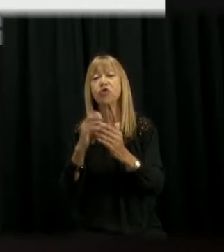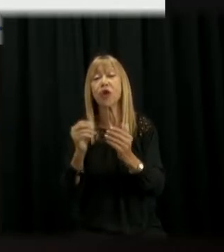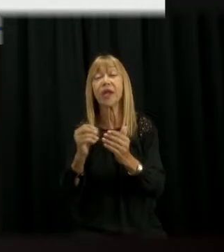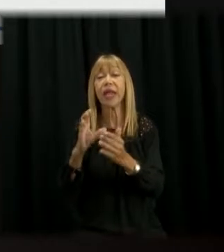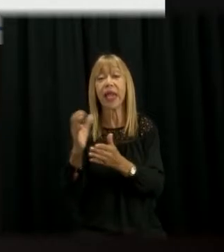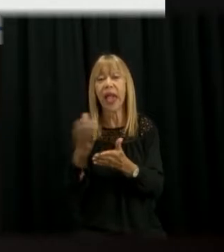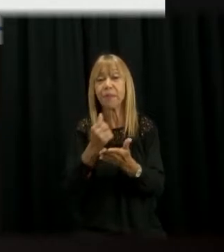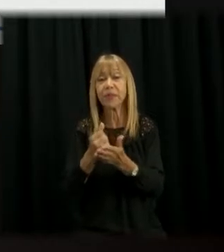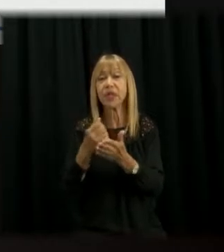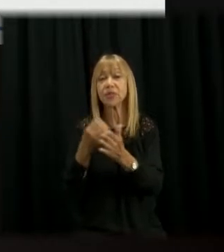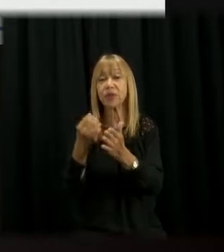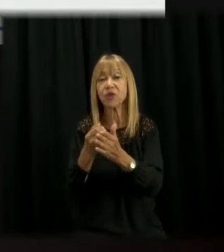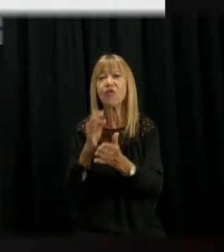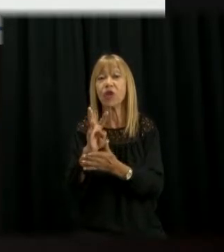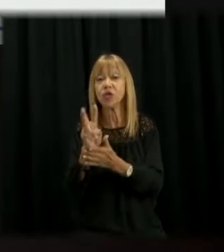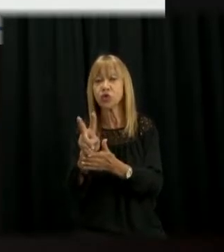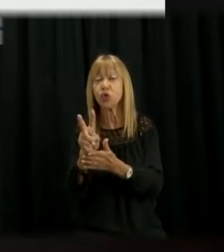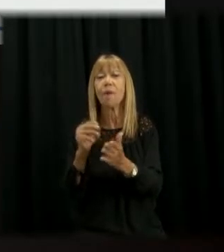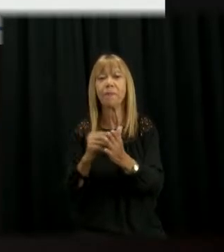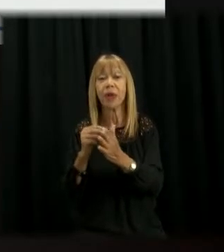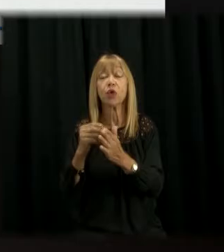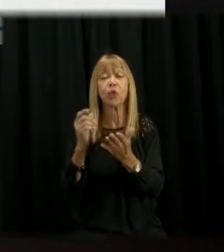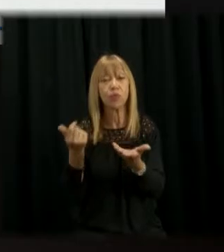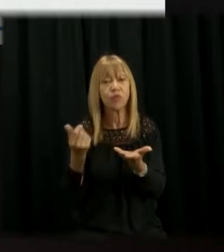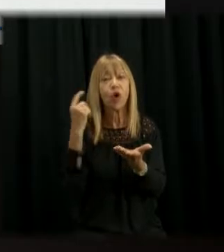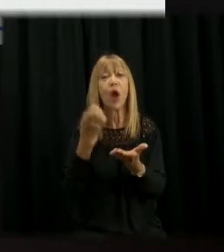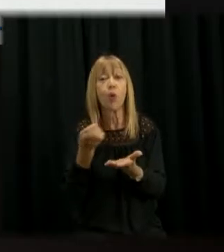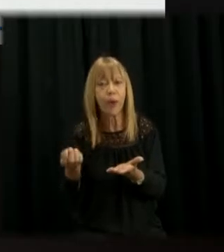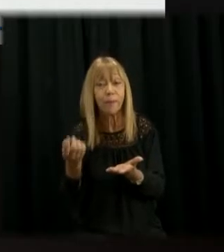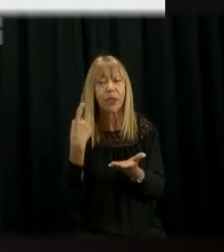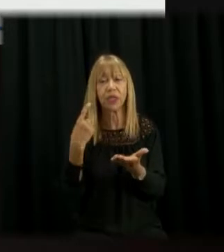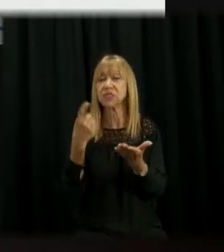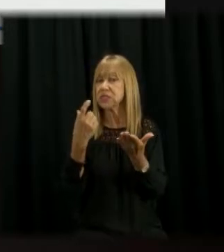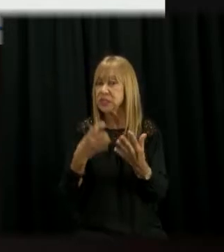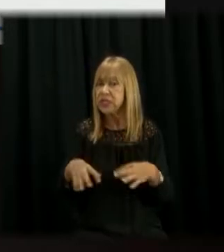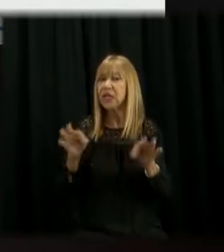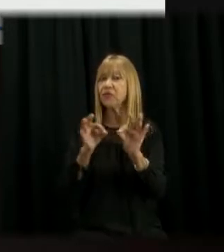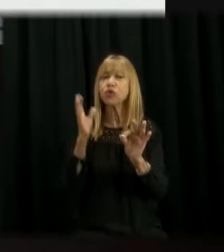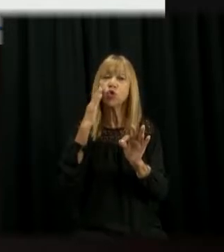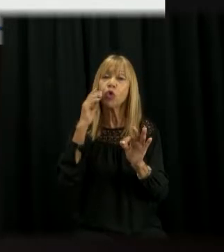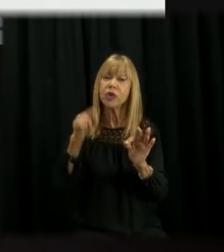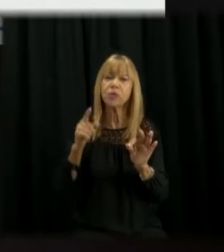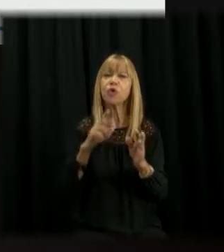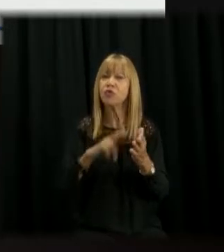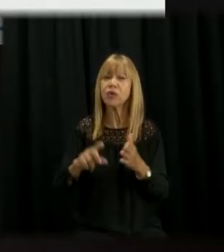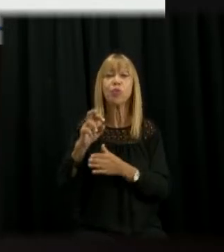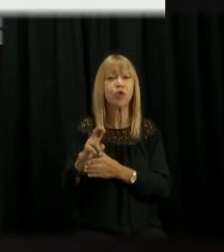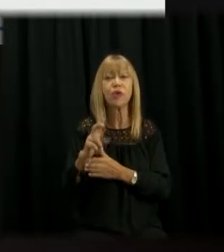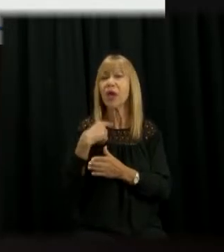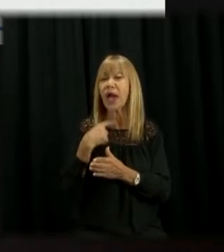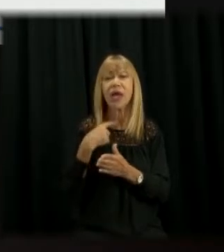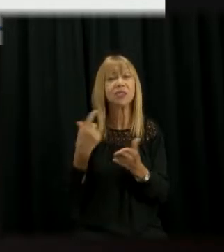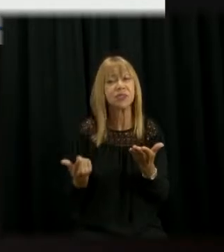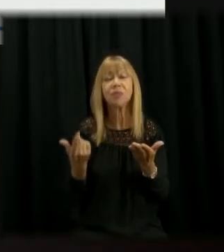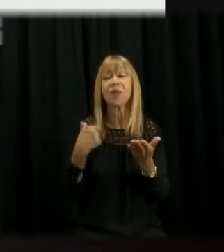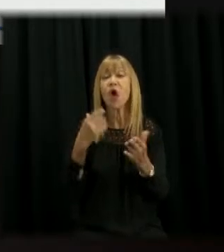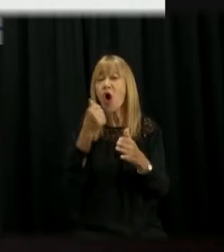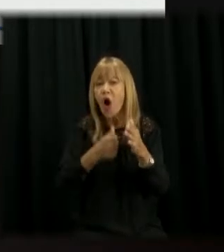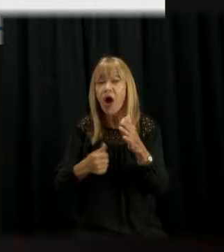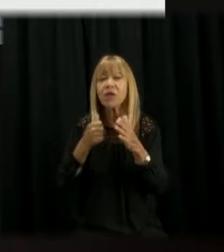en gastos capitales, 42 millones cuando incluye el equipo. Es significativo saber esto porque la Universidad de Puerto